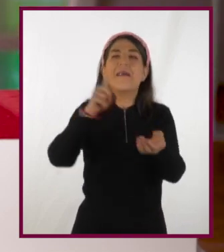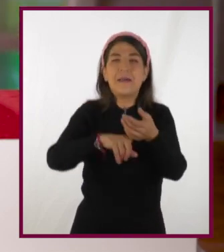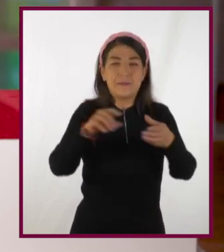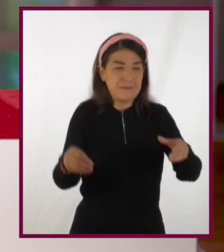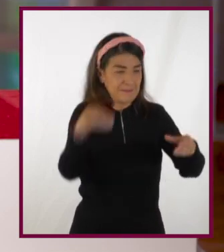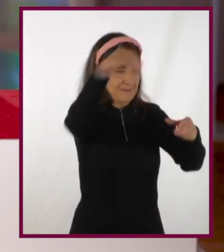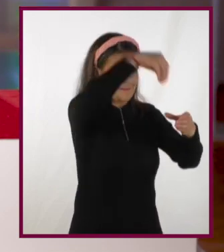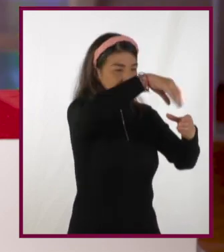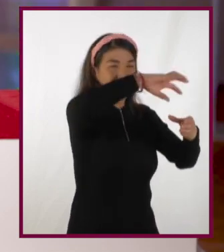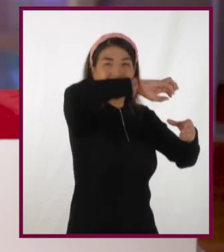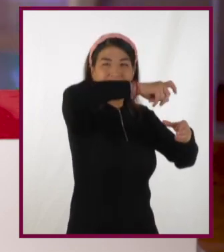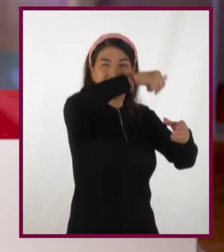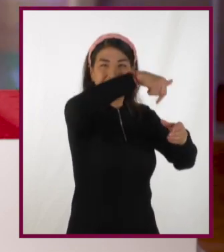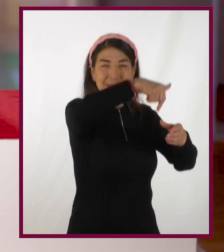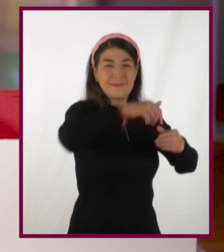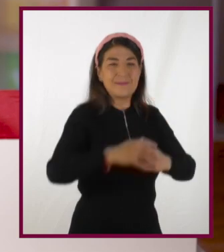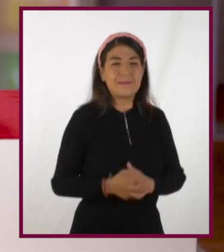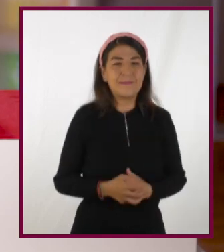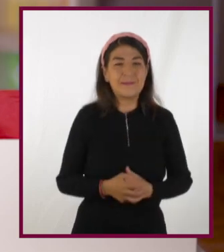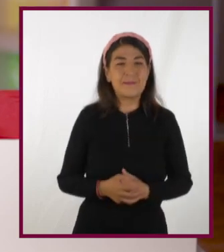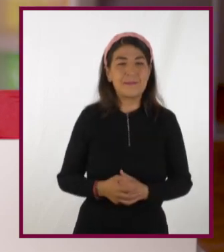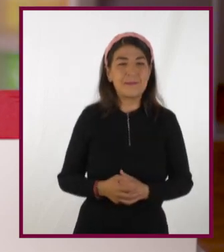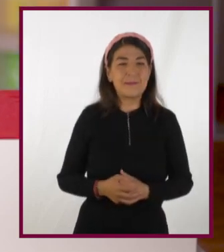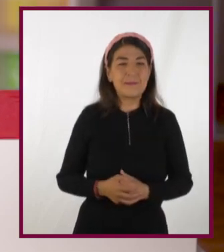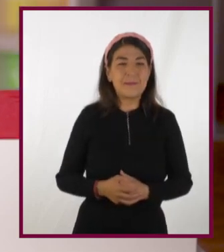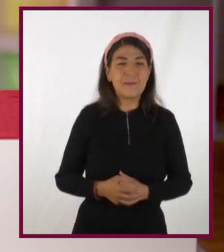a la botella.